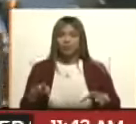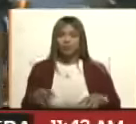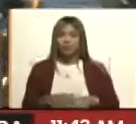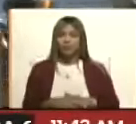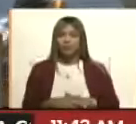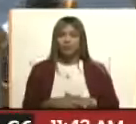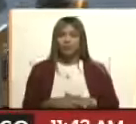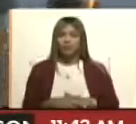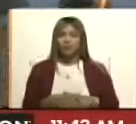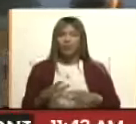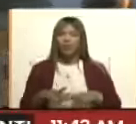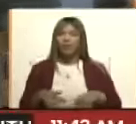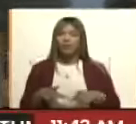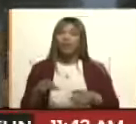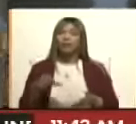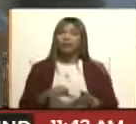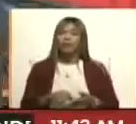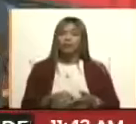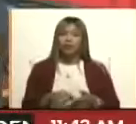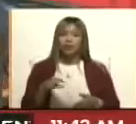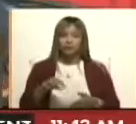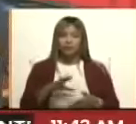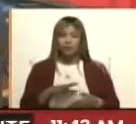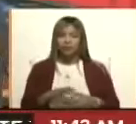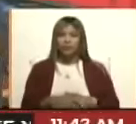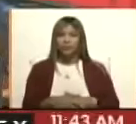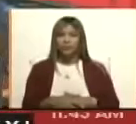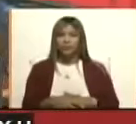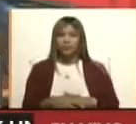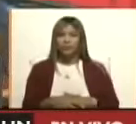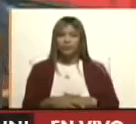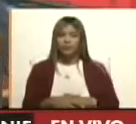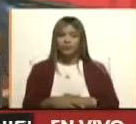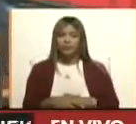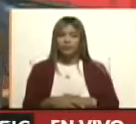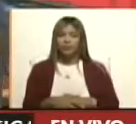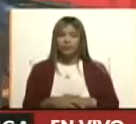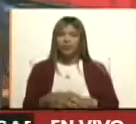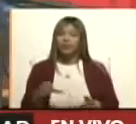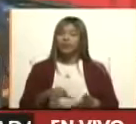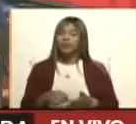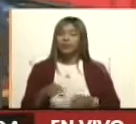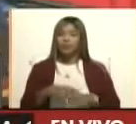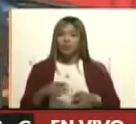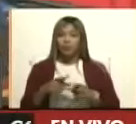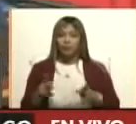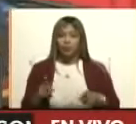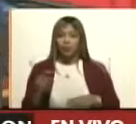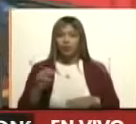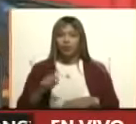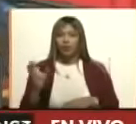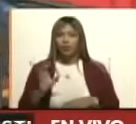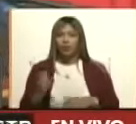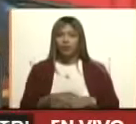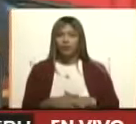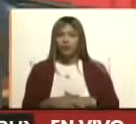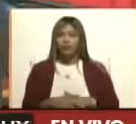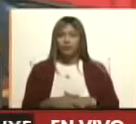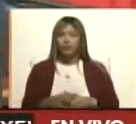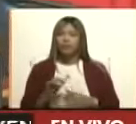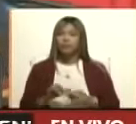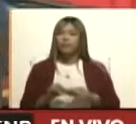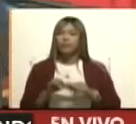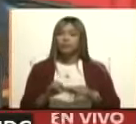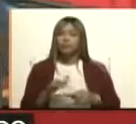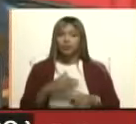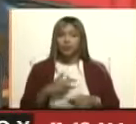su sala central ubicada en la sede, obviamente, central del Ministerio Público acá en Caracas. Asimismo,